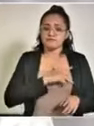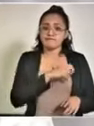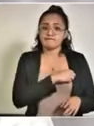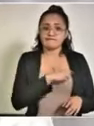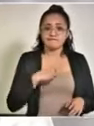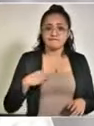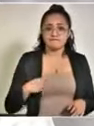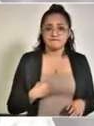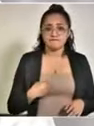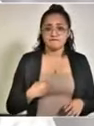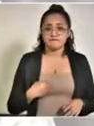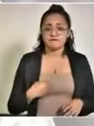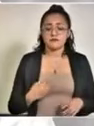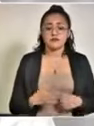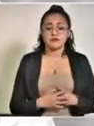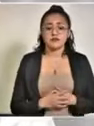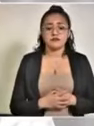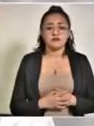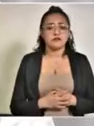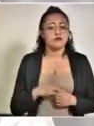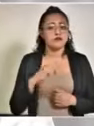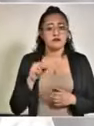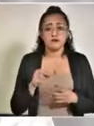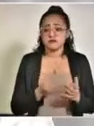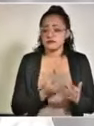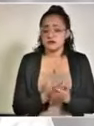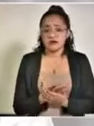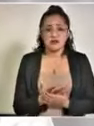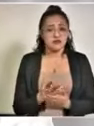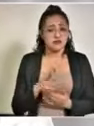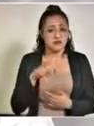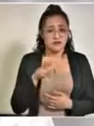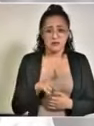propia, no vamos a salir de esta, ¿eh?